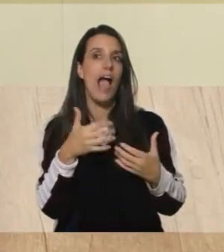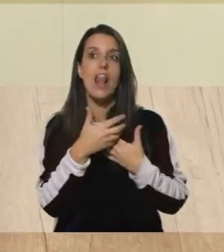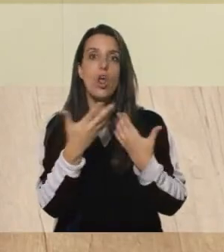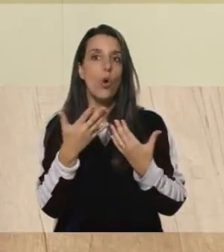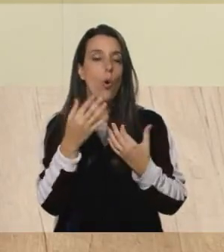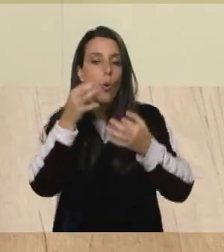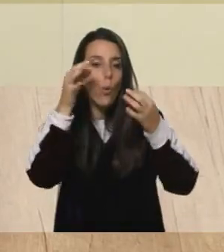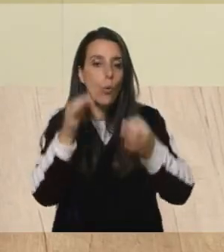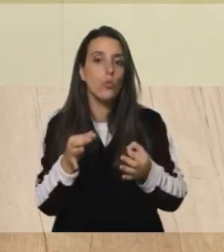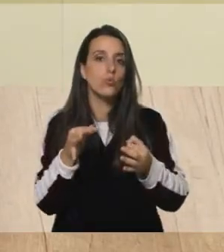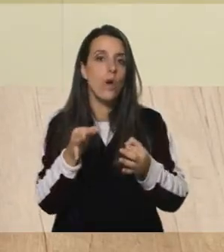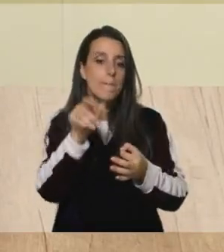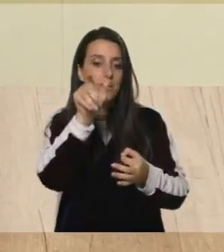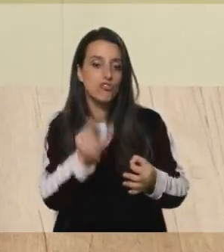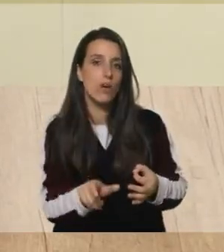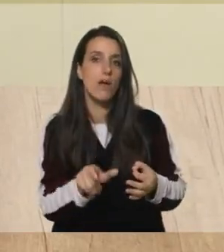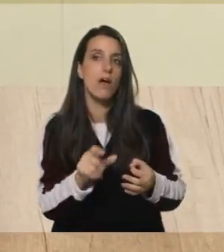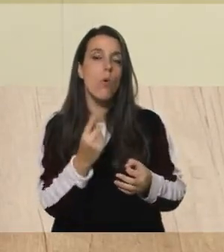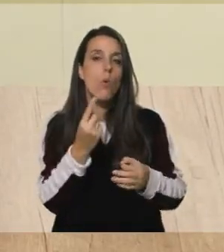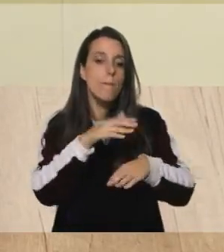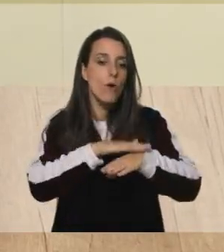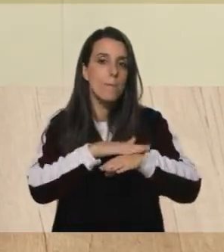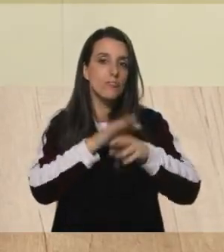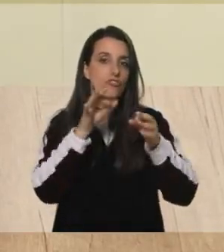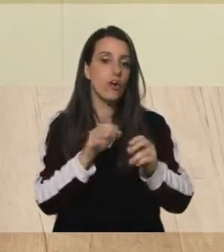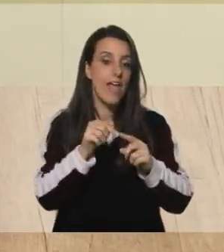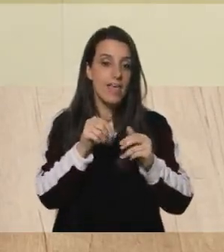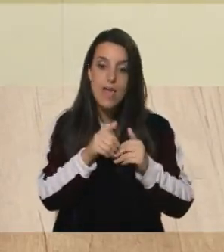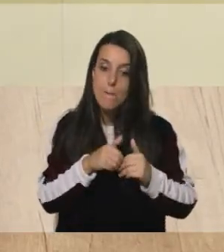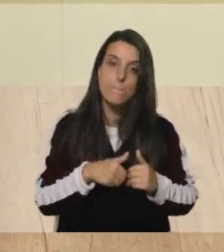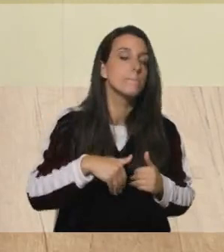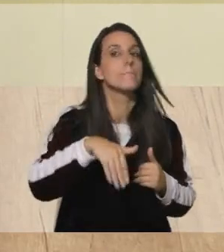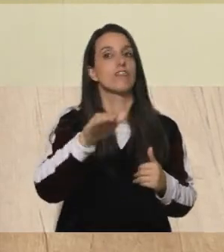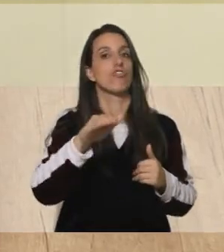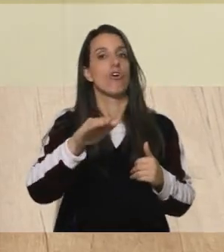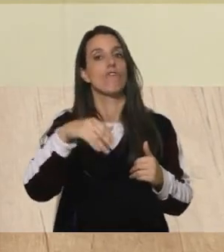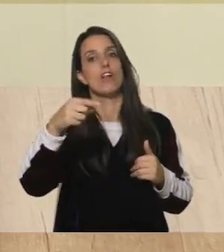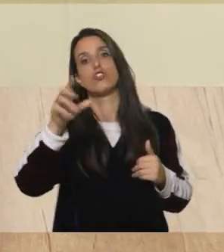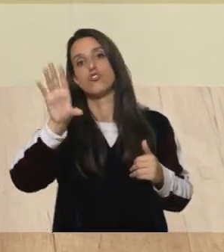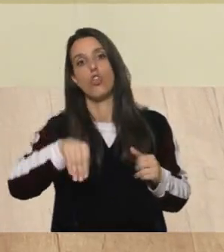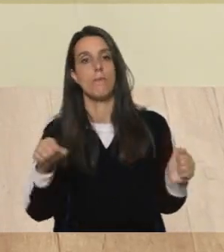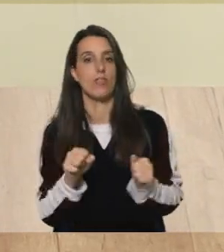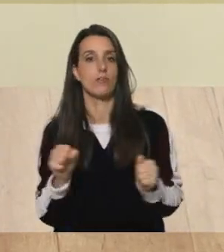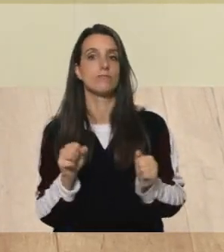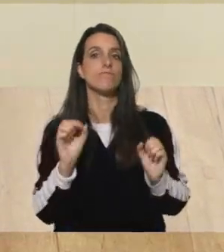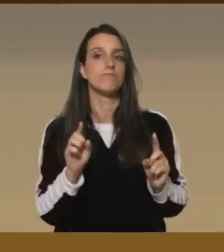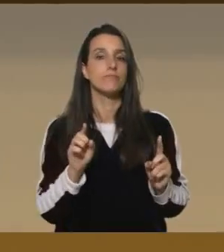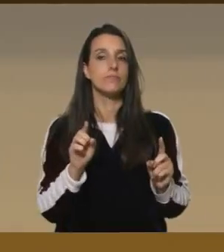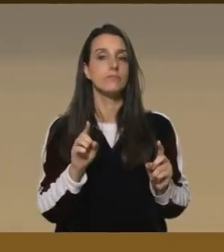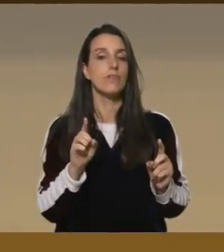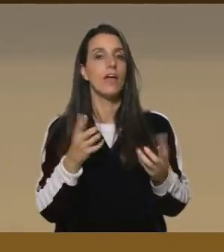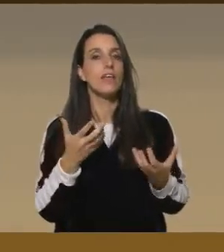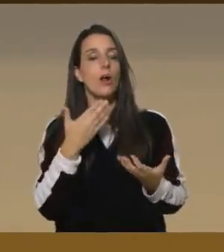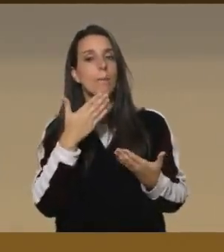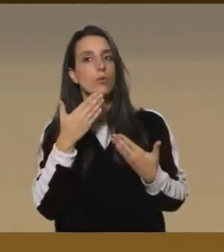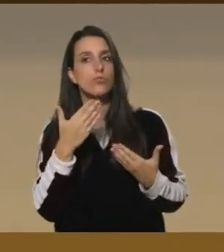algo que le pasó puntualmente a la persona en un momento dado Y a partir de eso Se generó todo el miedo Carlos no quiero